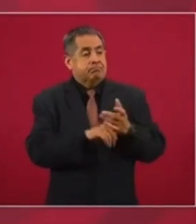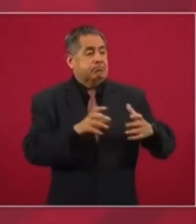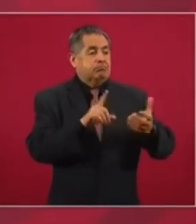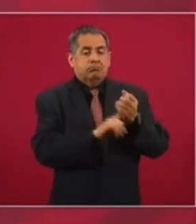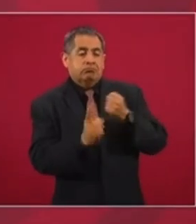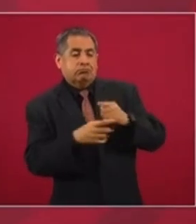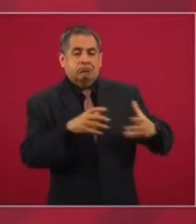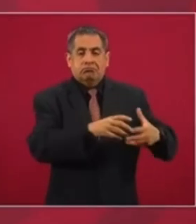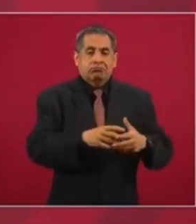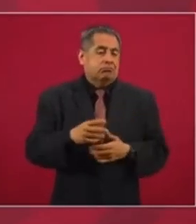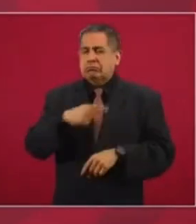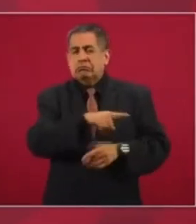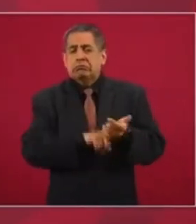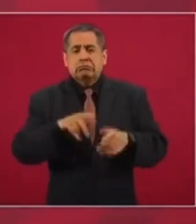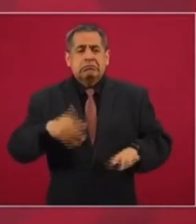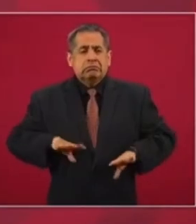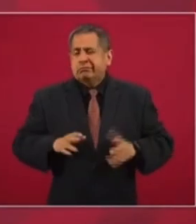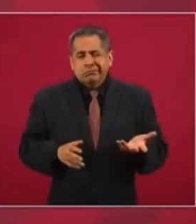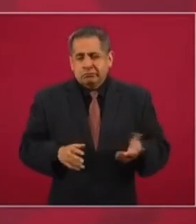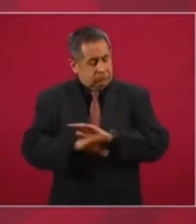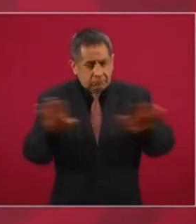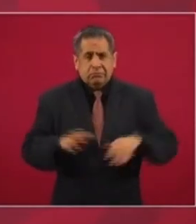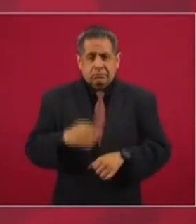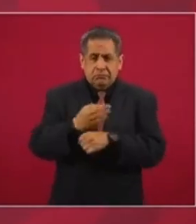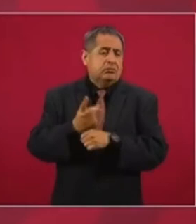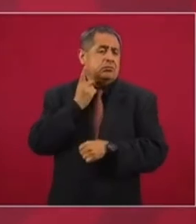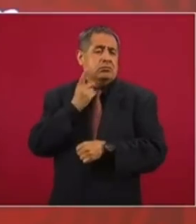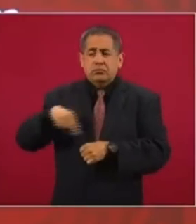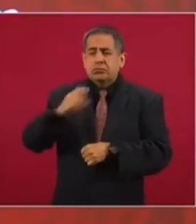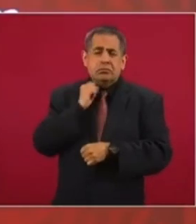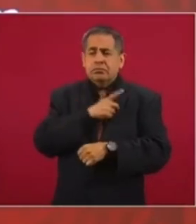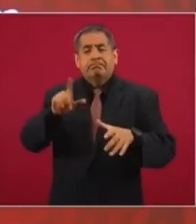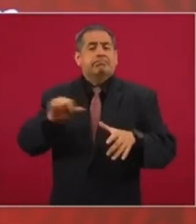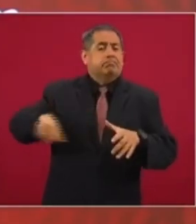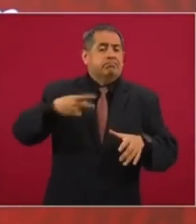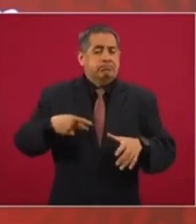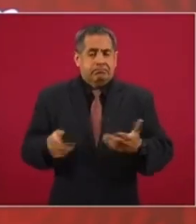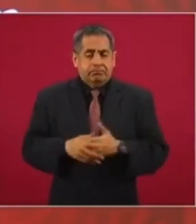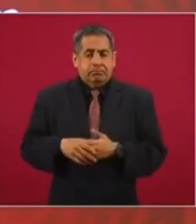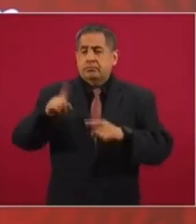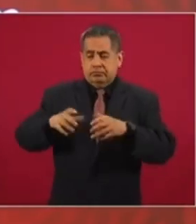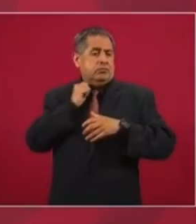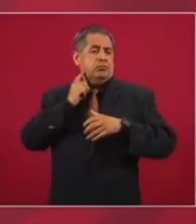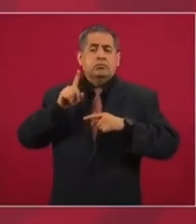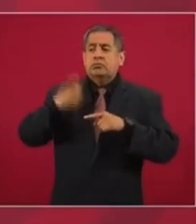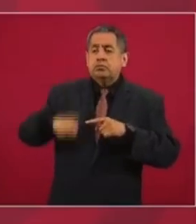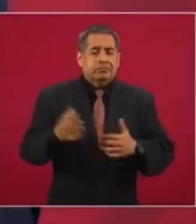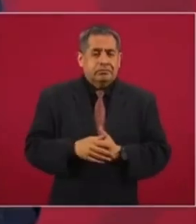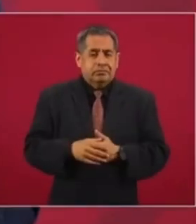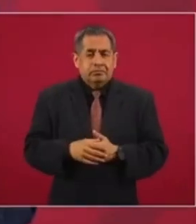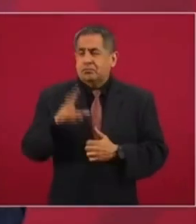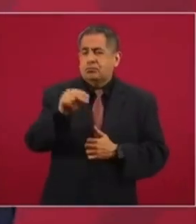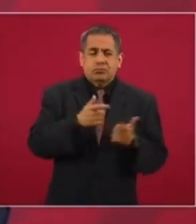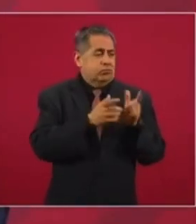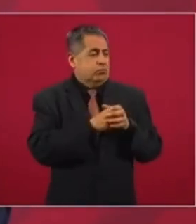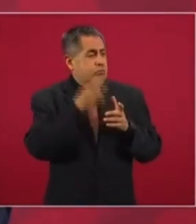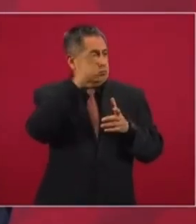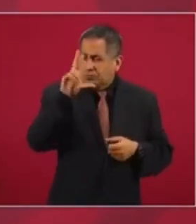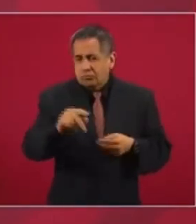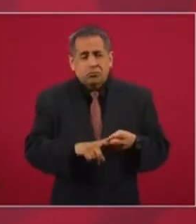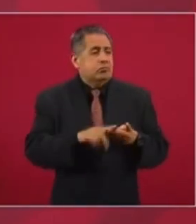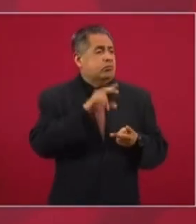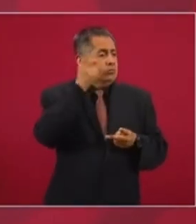intereses creados, los legisladores tienen que representar al pueblo, todos tenemos que representar al pueblo, el gobierno es del pueblo, no es de los